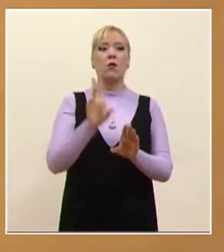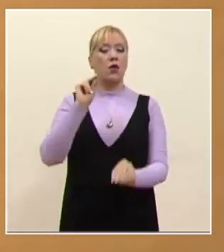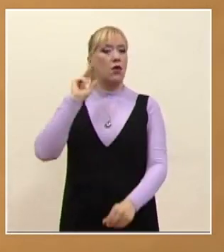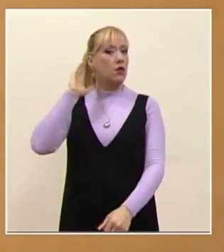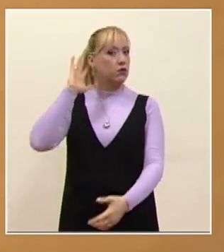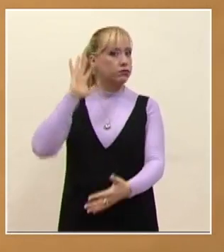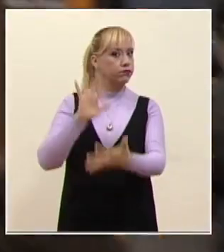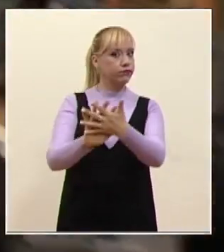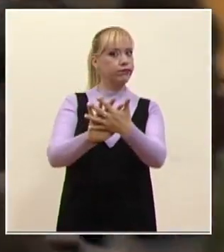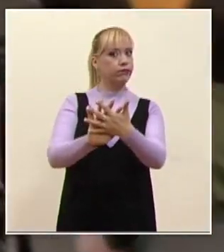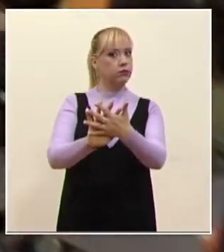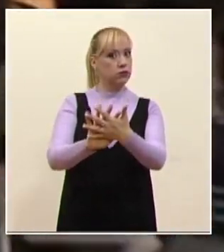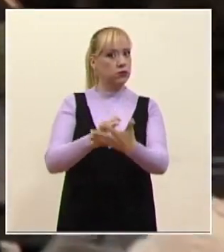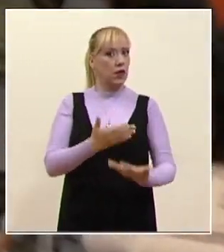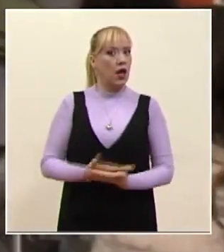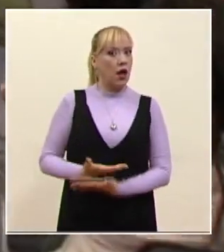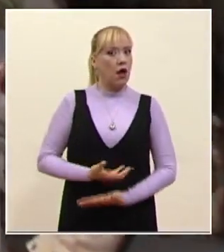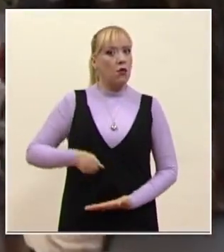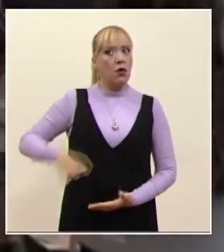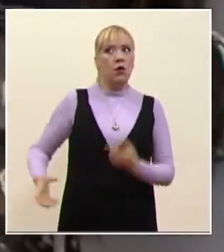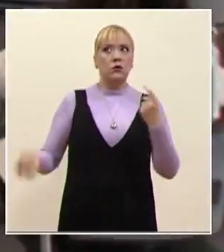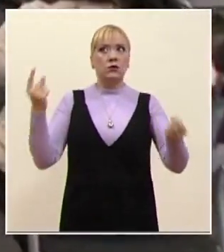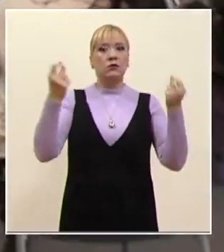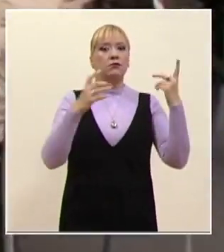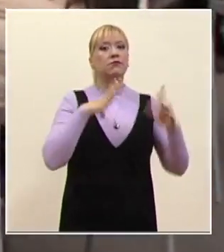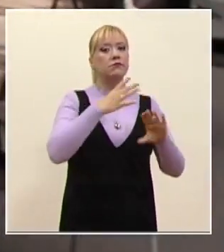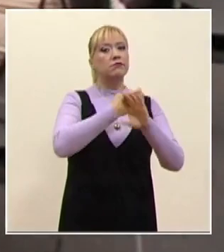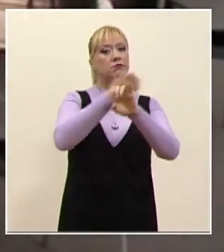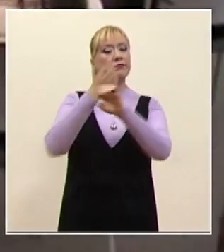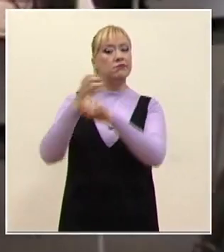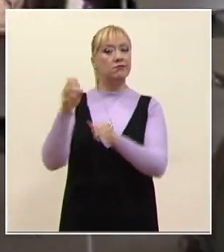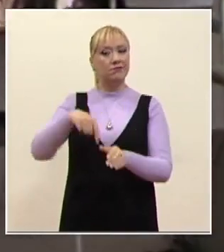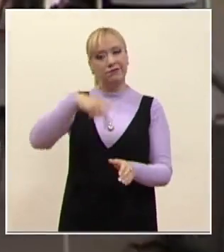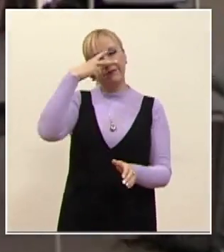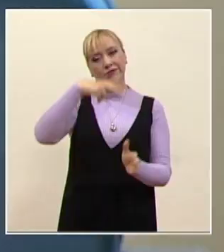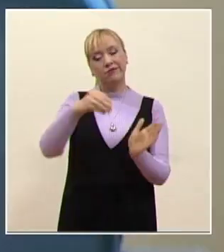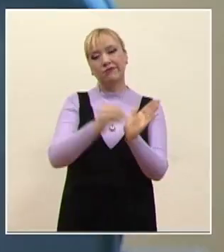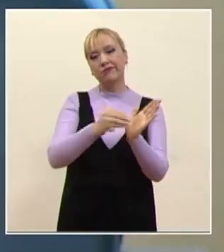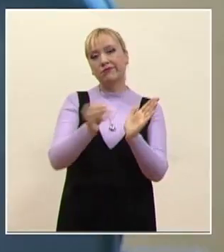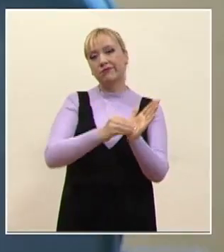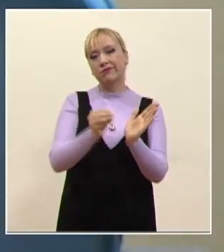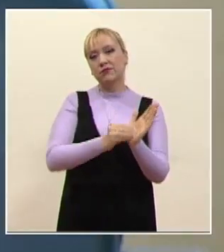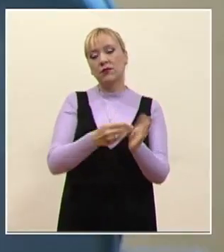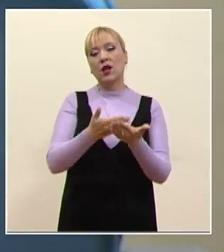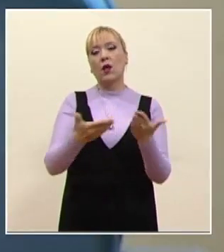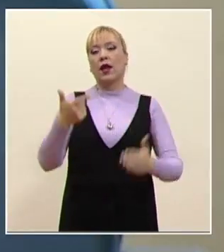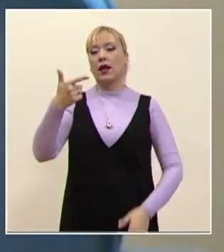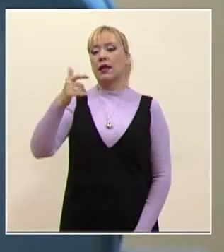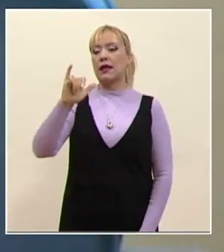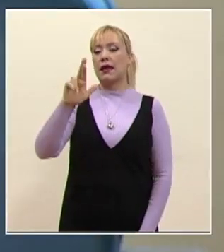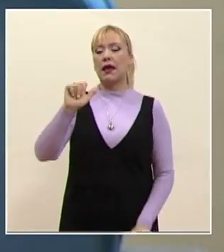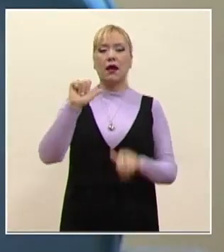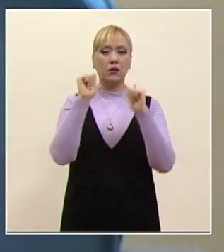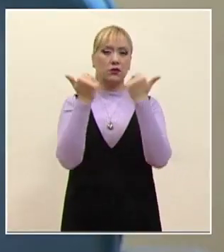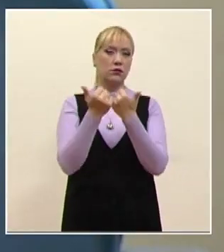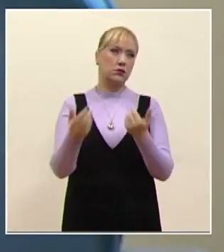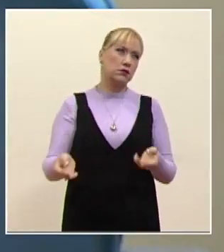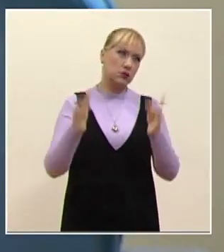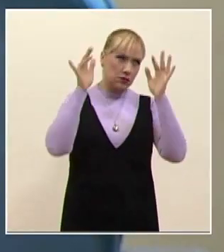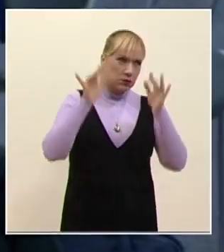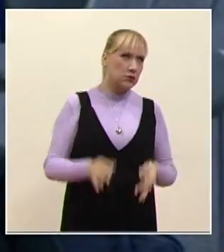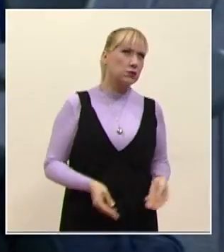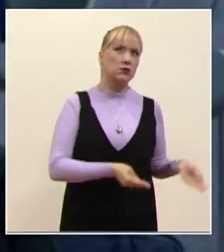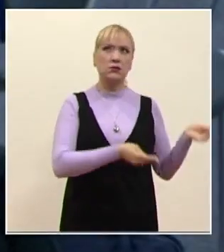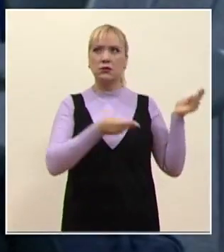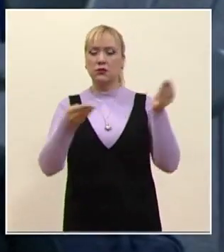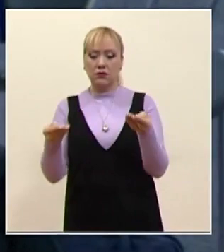algunos códigos penales de los estados y el amparo que otorgó la primera sala a Gire para despenalizar el aborto a nivel